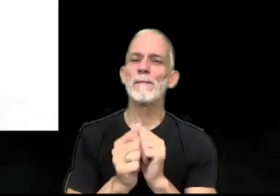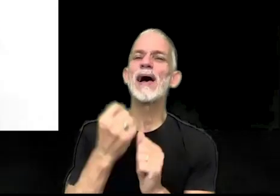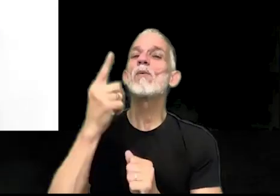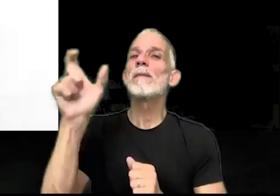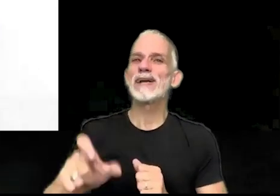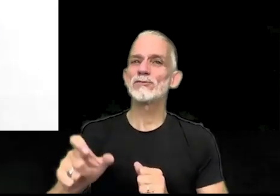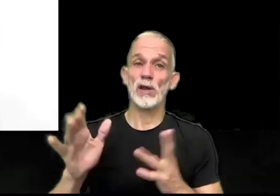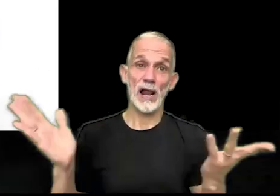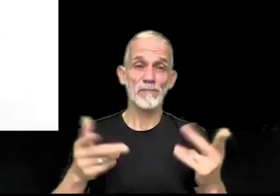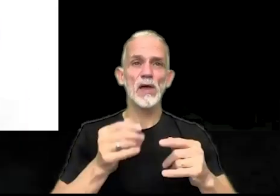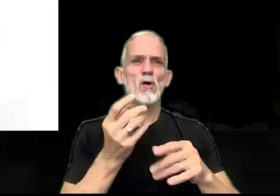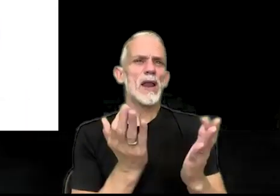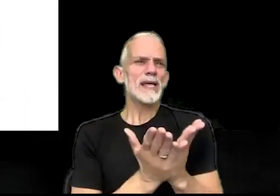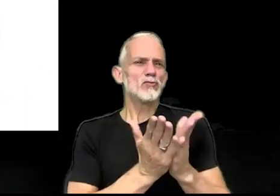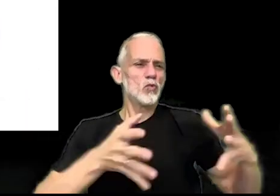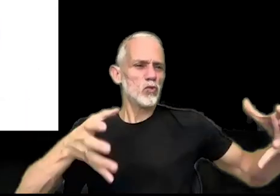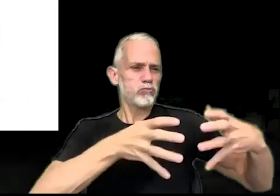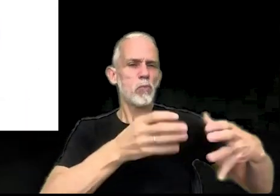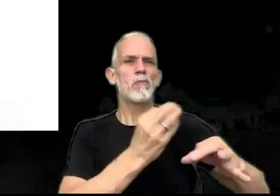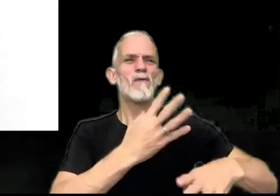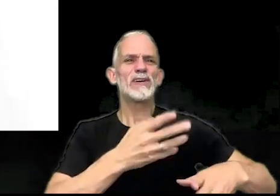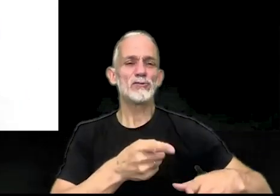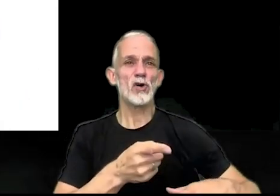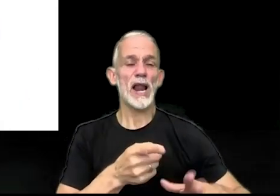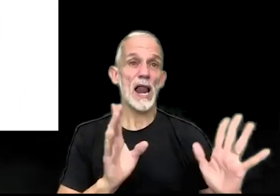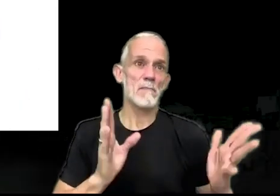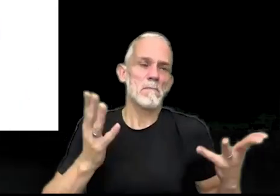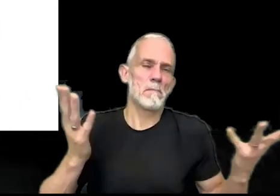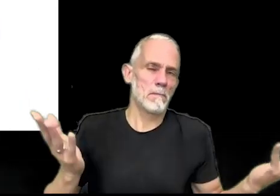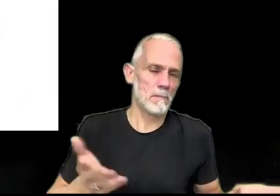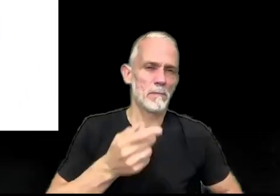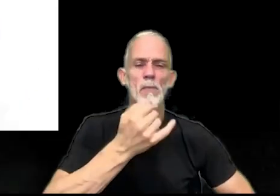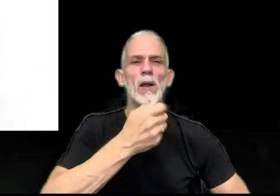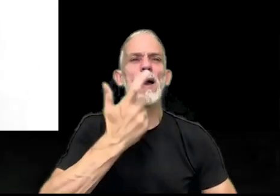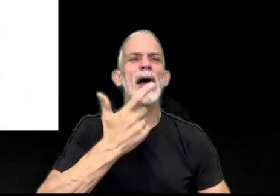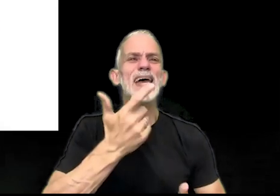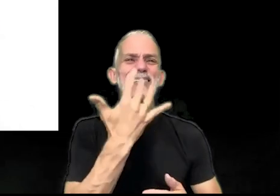Mientras que un estudio profesional así tuviera